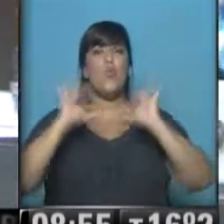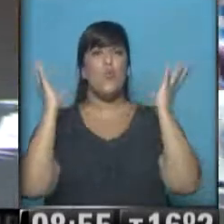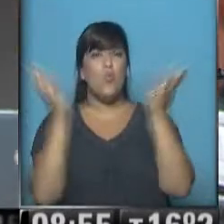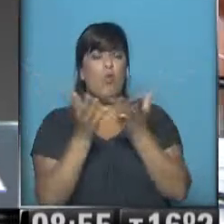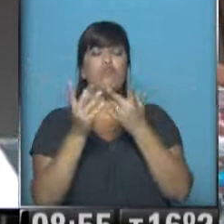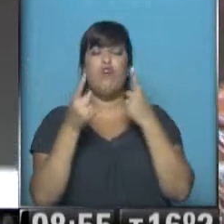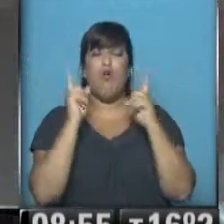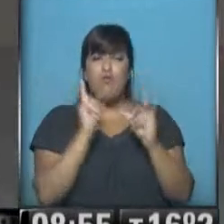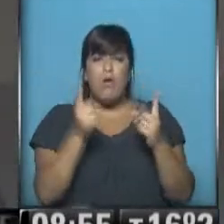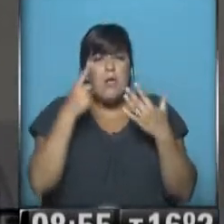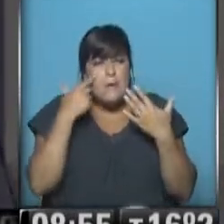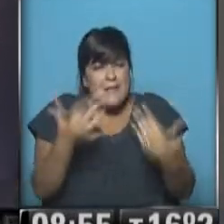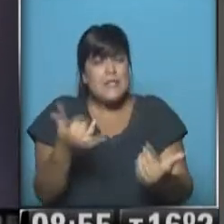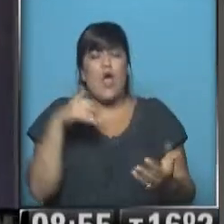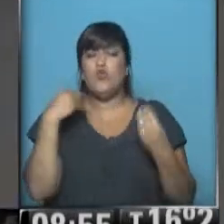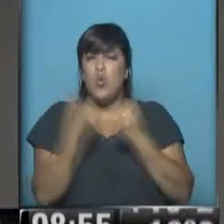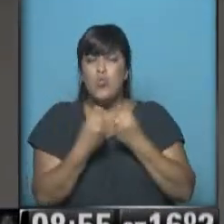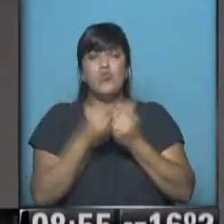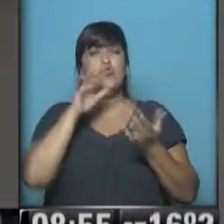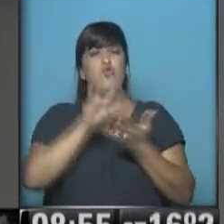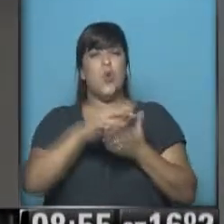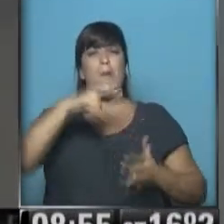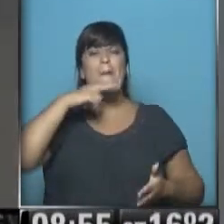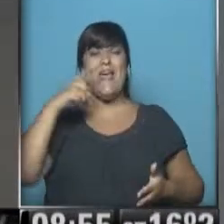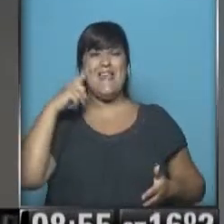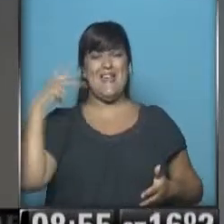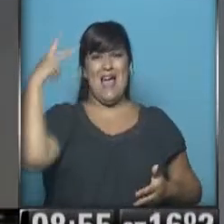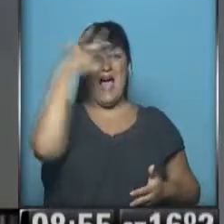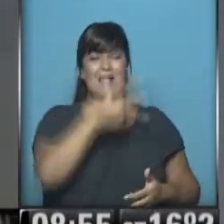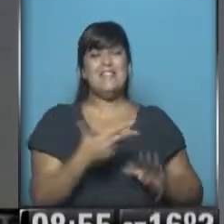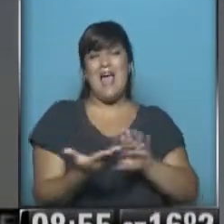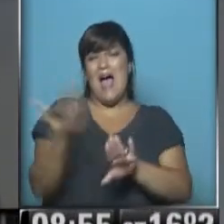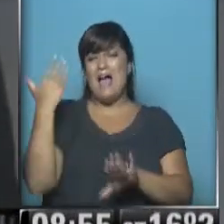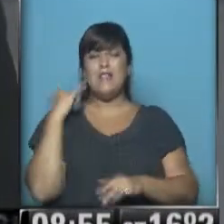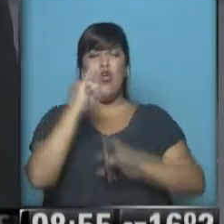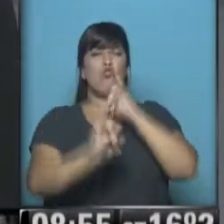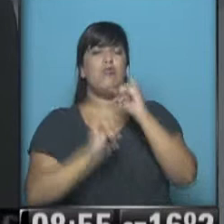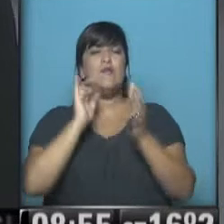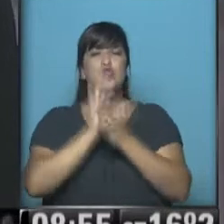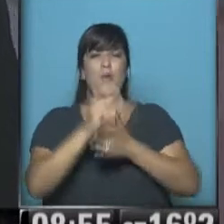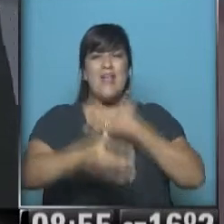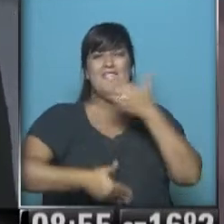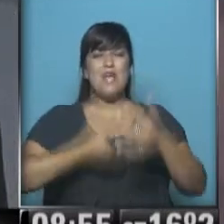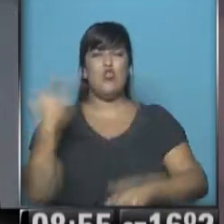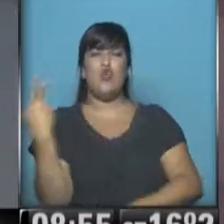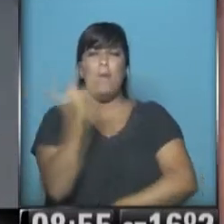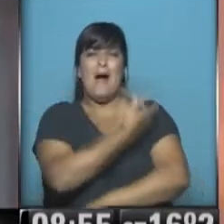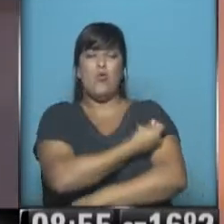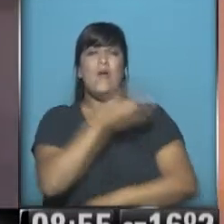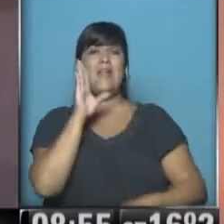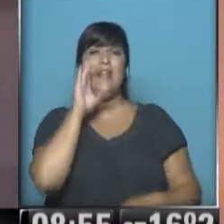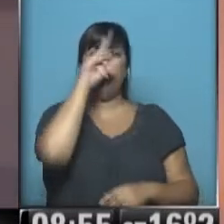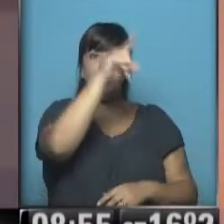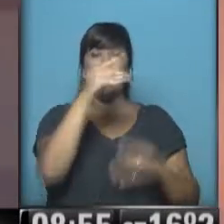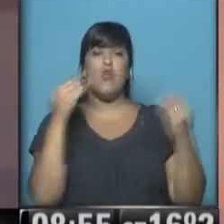sigue investigando y mucho sobre el VIH. Más temprano dábamos cuenta sobre el desarrollo de una vacuna en los Estados Unidos,